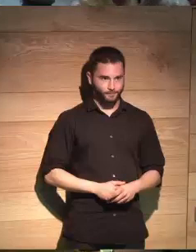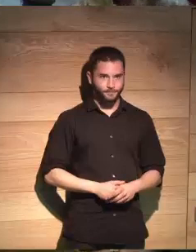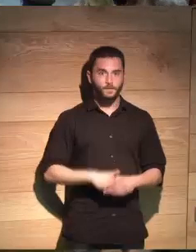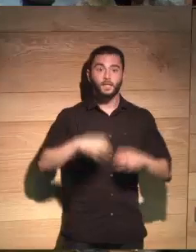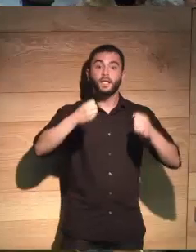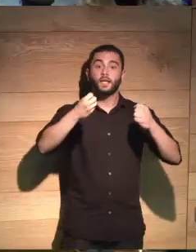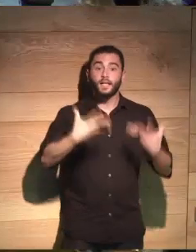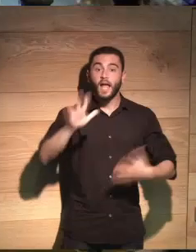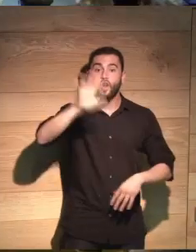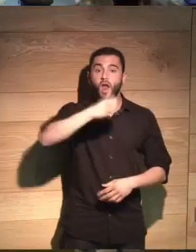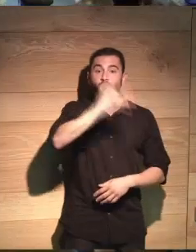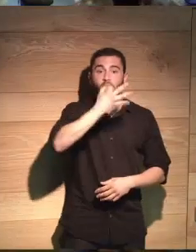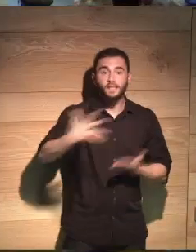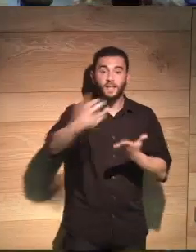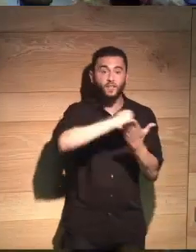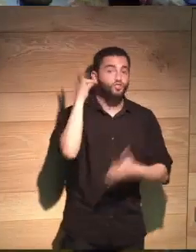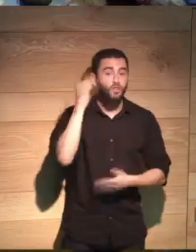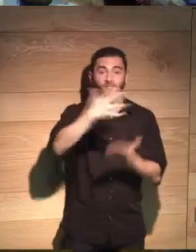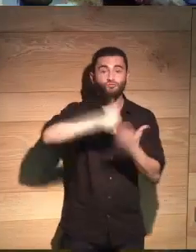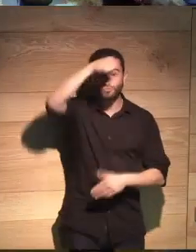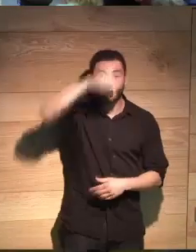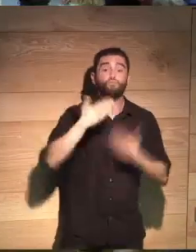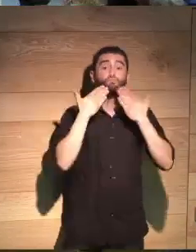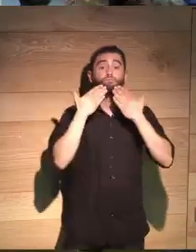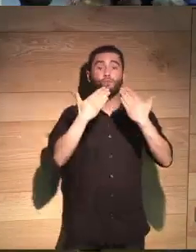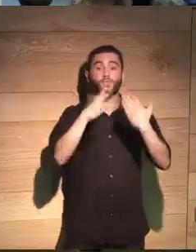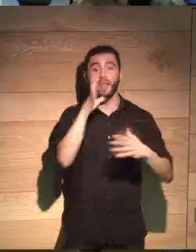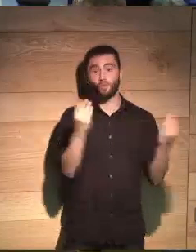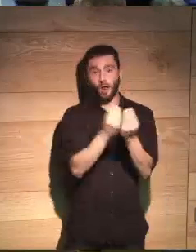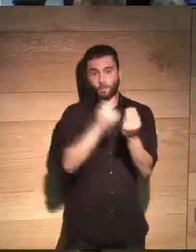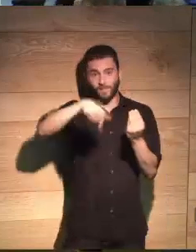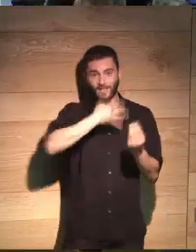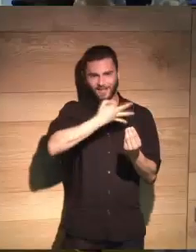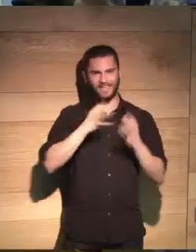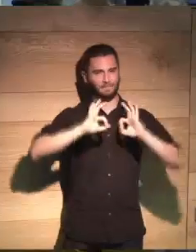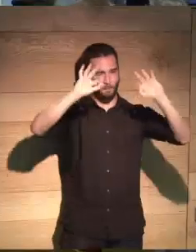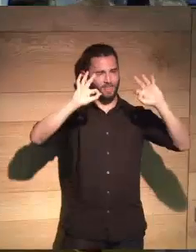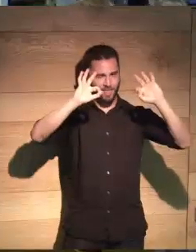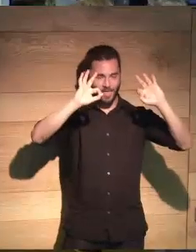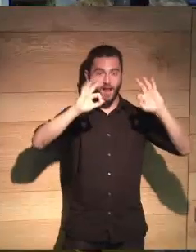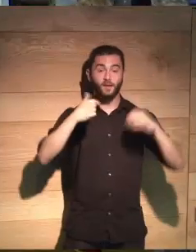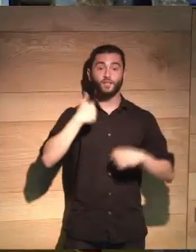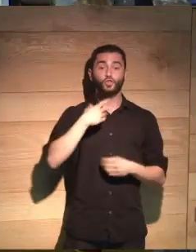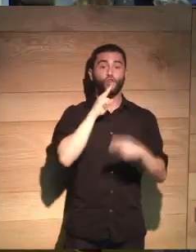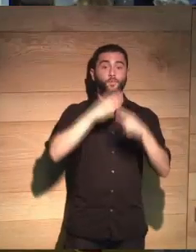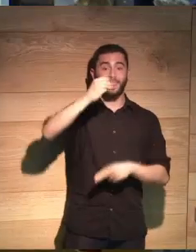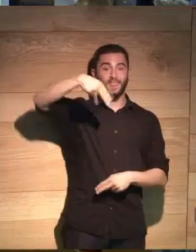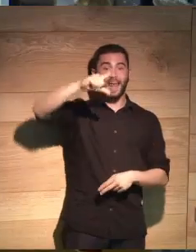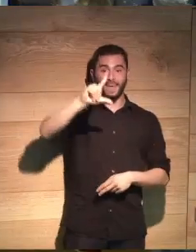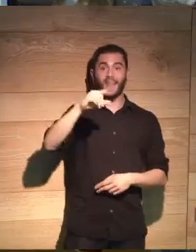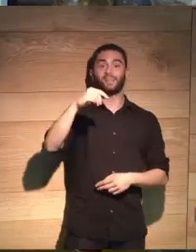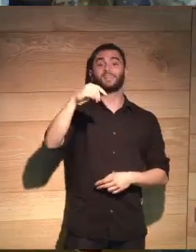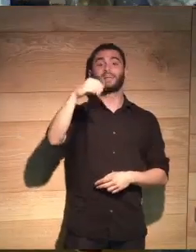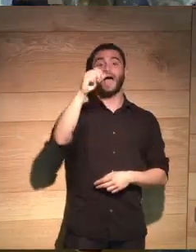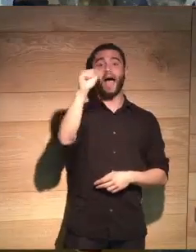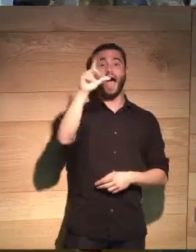¿Qué tal? Hola, muy buenas tardes a todas, a todos. Muchísimas gracias por acompañarnos en esta tarde tan especial. Soy Dani Álvarez, editor del